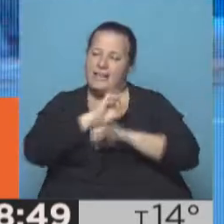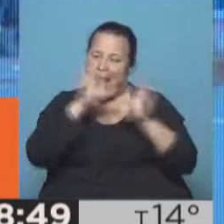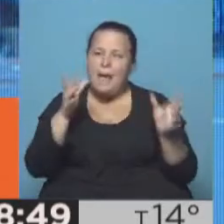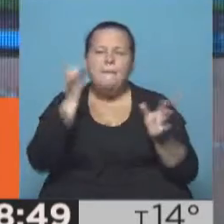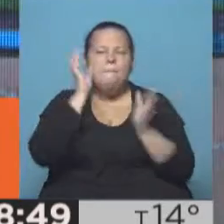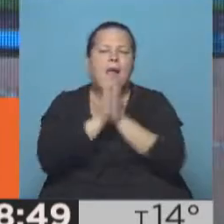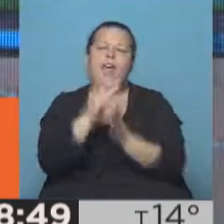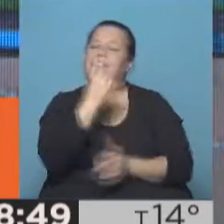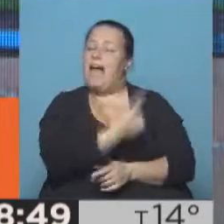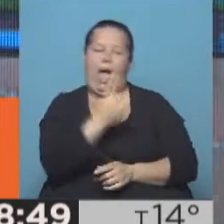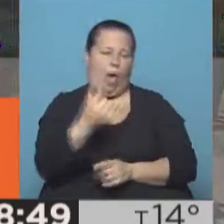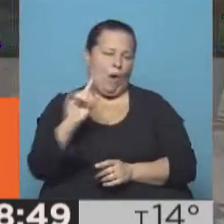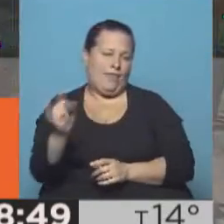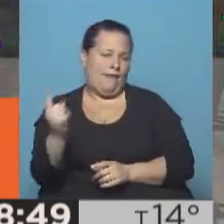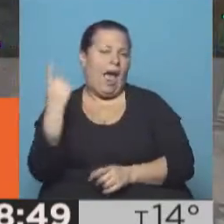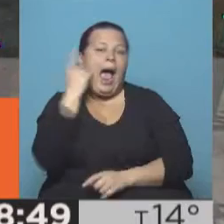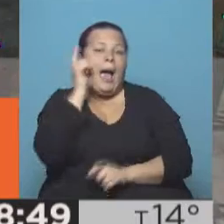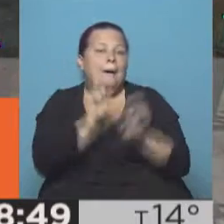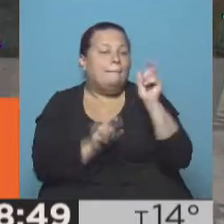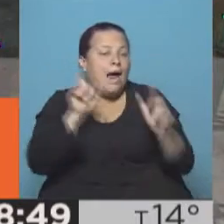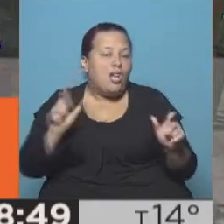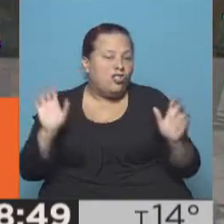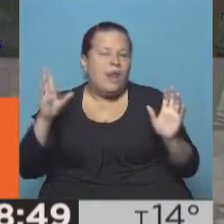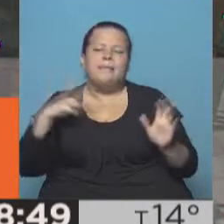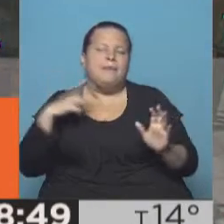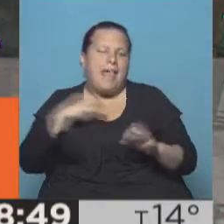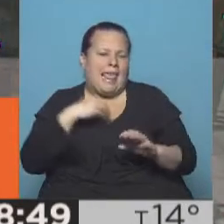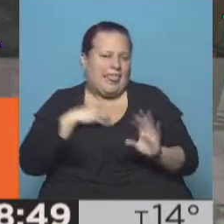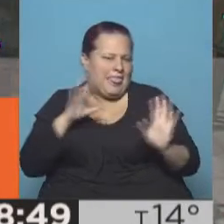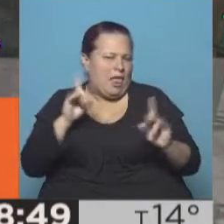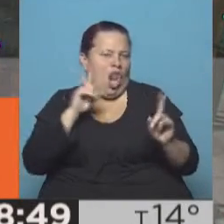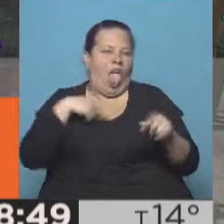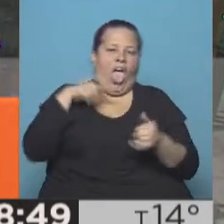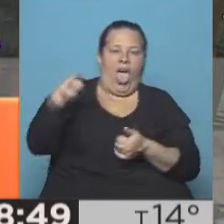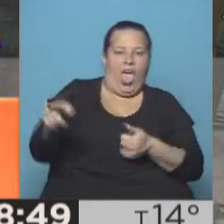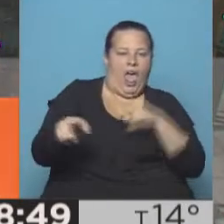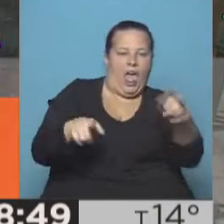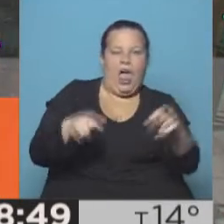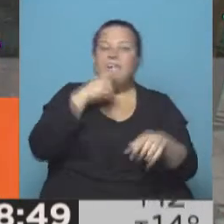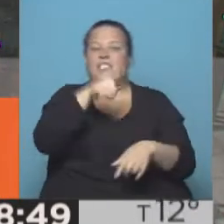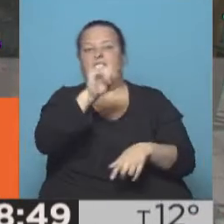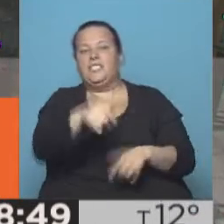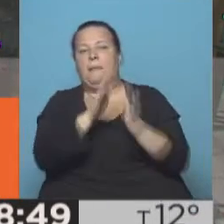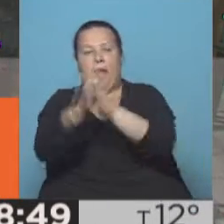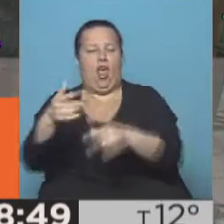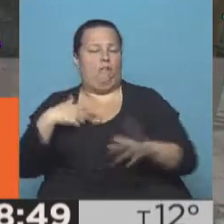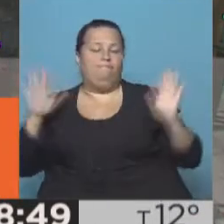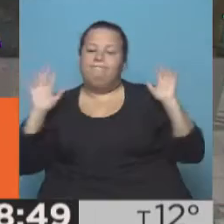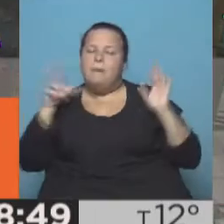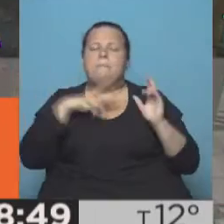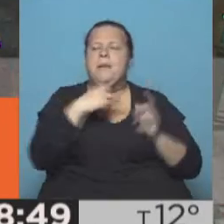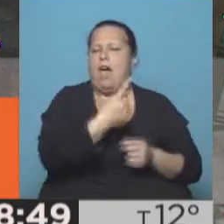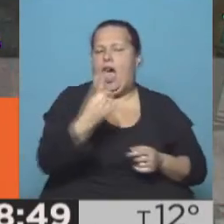es individual. Cada persona, eso es íntimo, nadie puede juzgar si otro decide perdonar, eso es